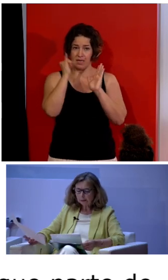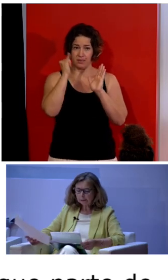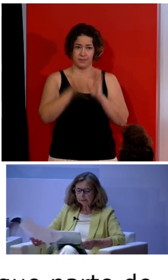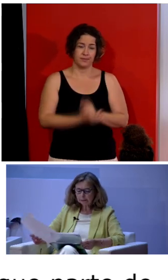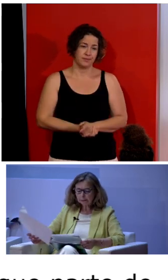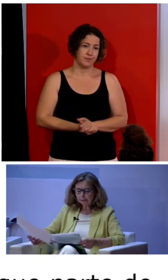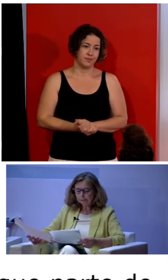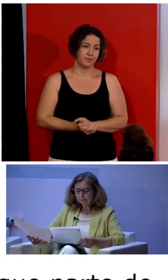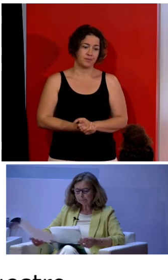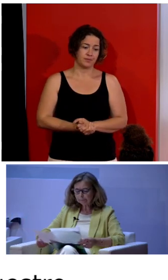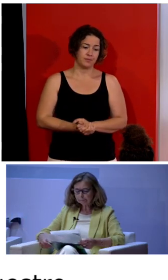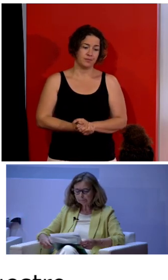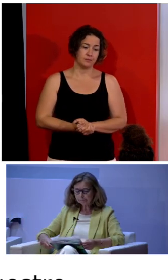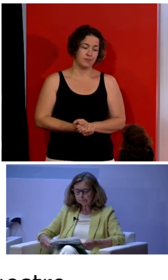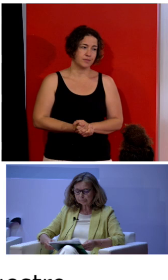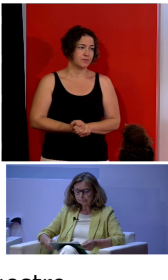Y,